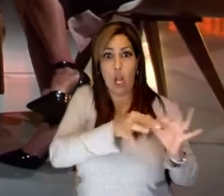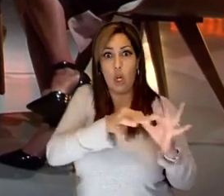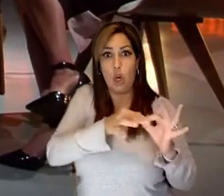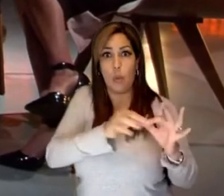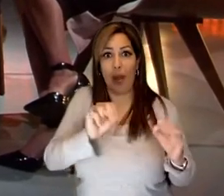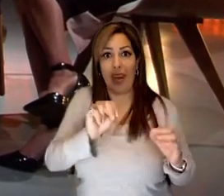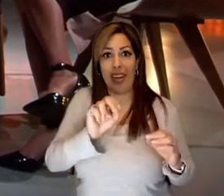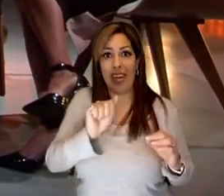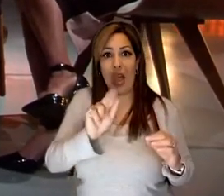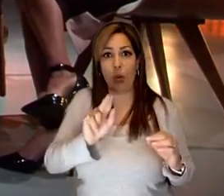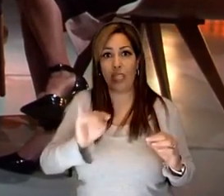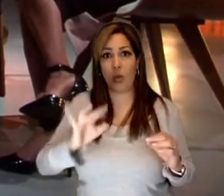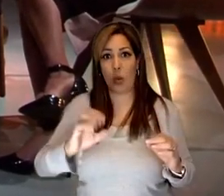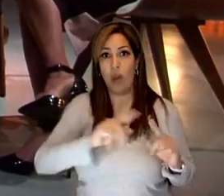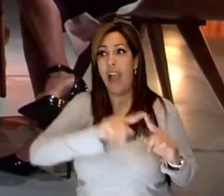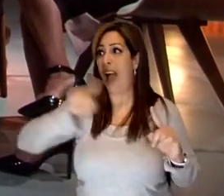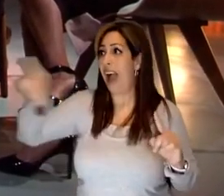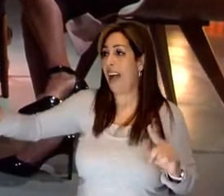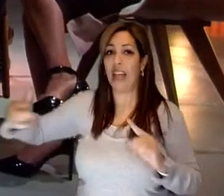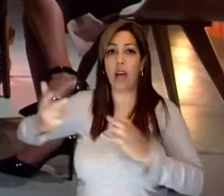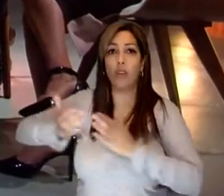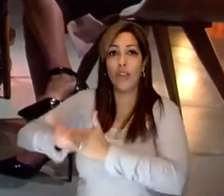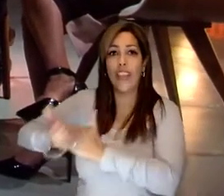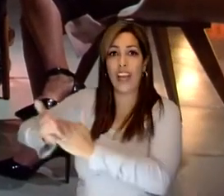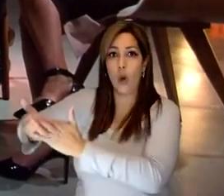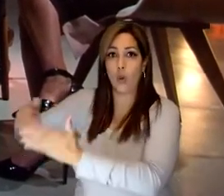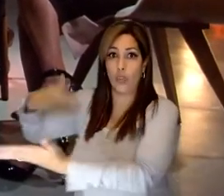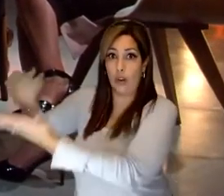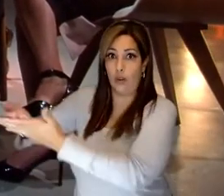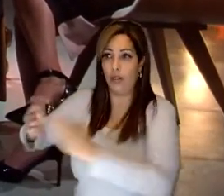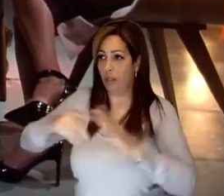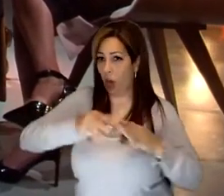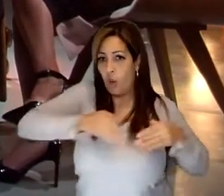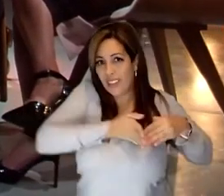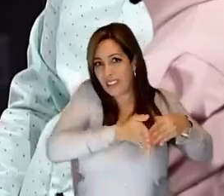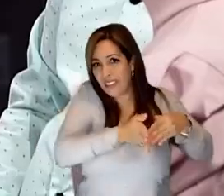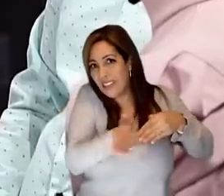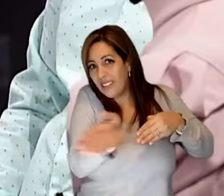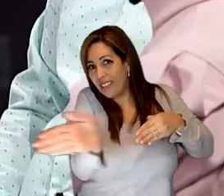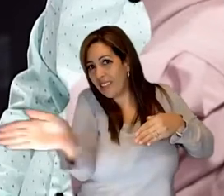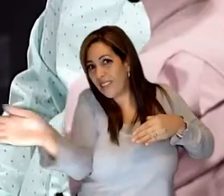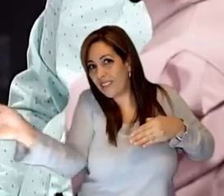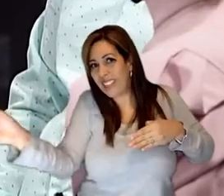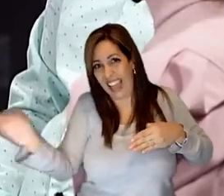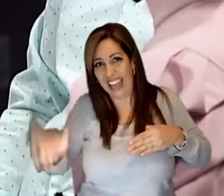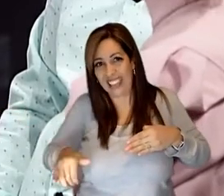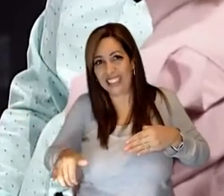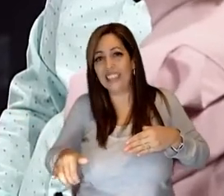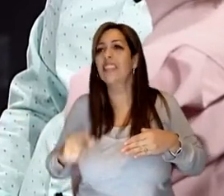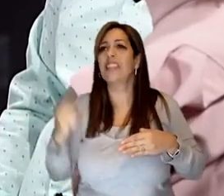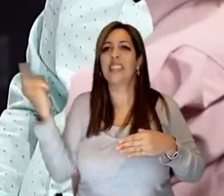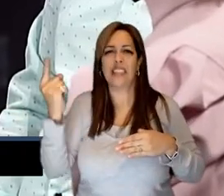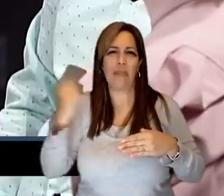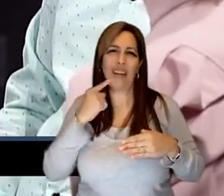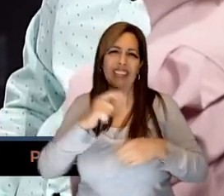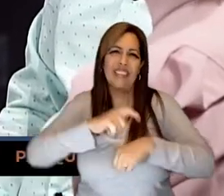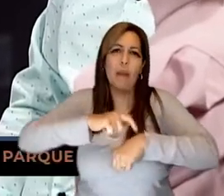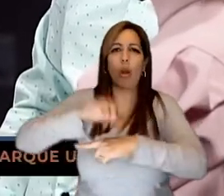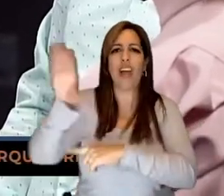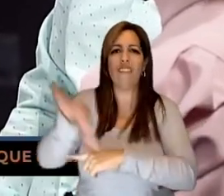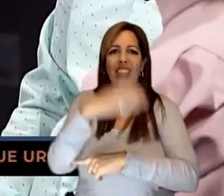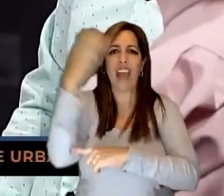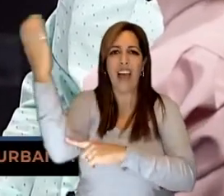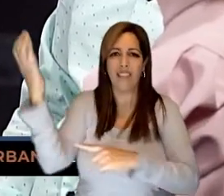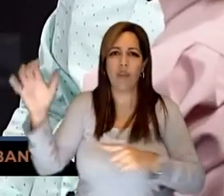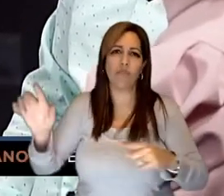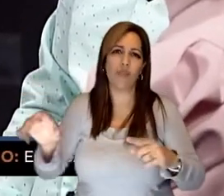muelles. Ya se hizo un anuncio, los muelles 6, 7 y 8, que son los que están en la curvita donde se lleva a cabo la actividad en la época de